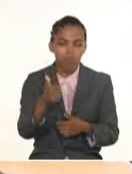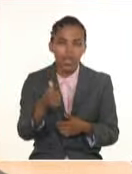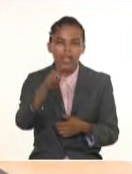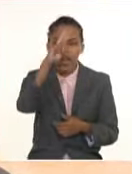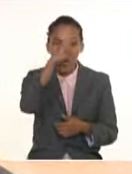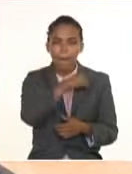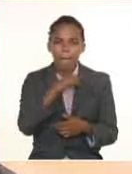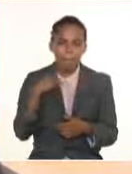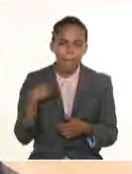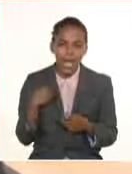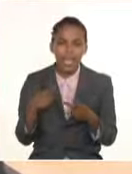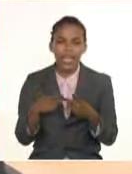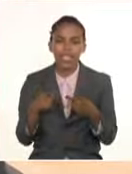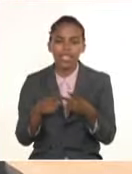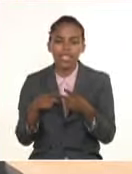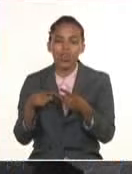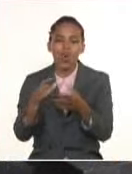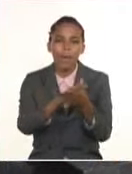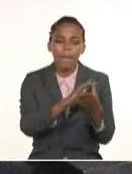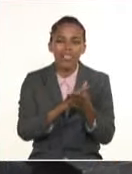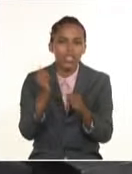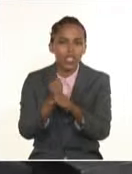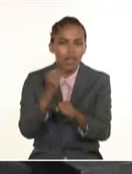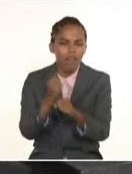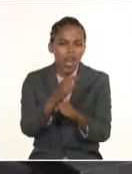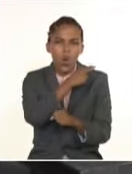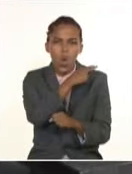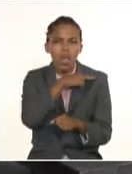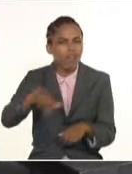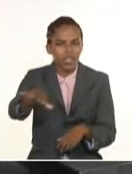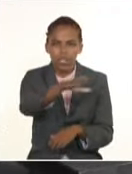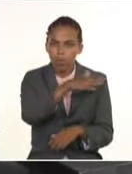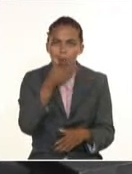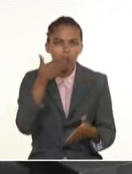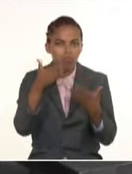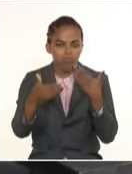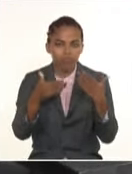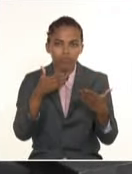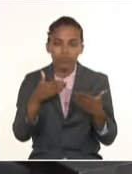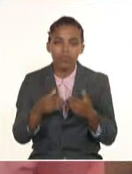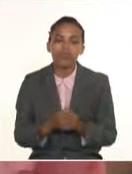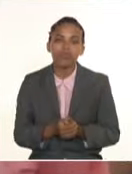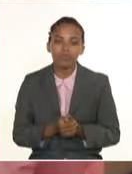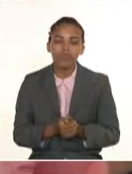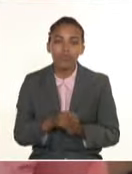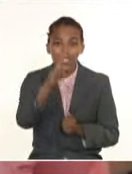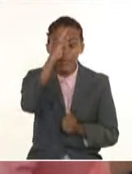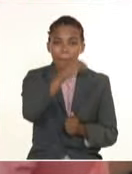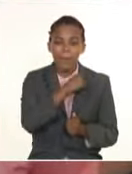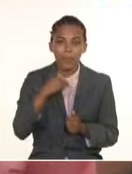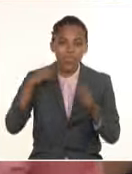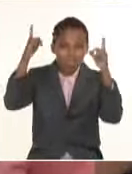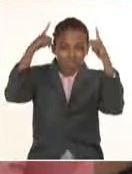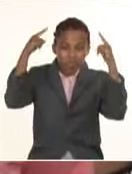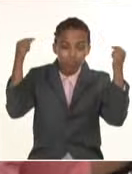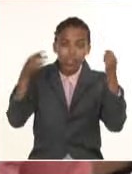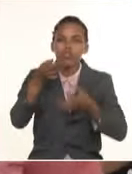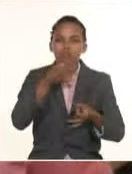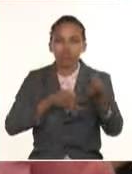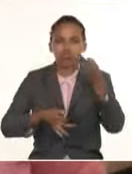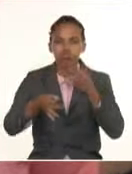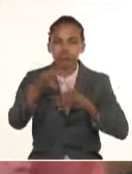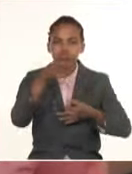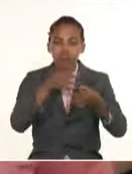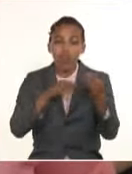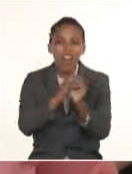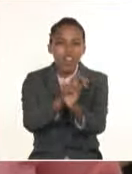compañeras de trabajo, la jefatura. Todo ha sido muy bueno. La doctora nos está dando explicación, anoche nos dio reporte a eso de las